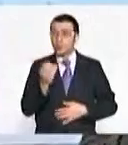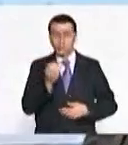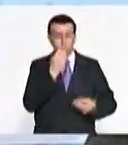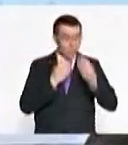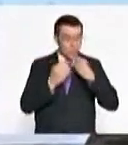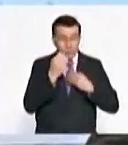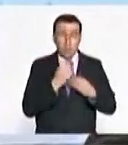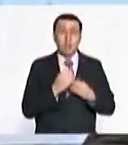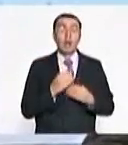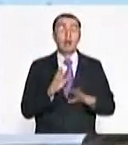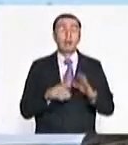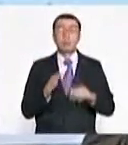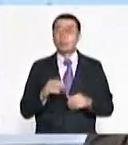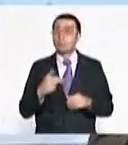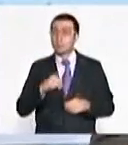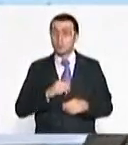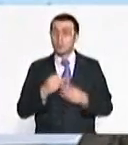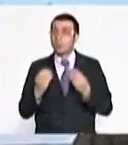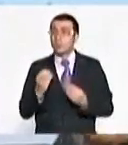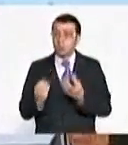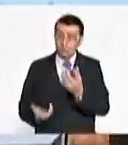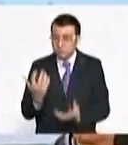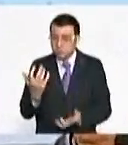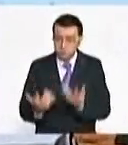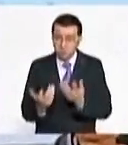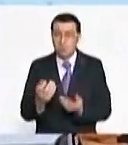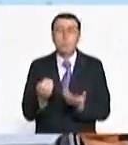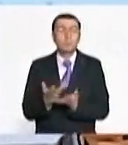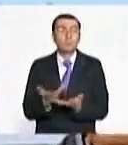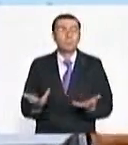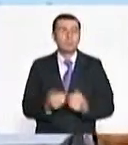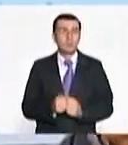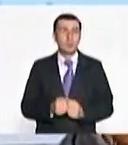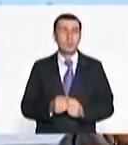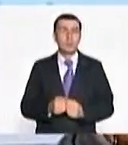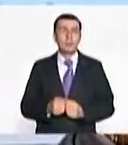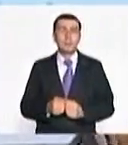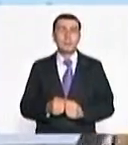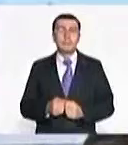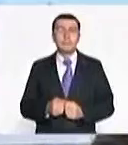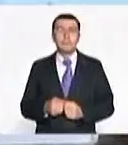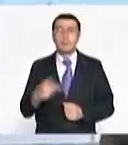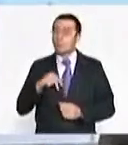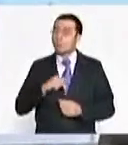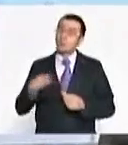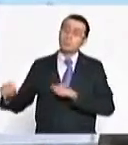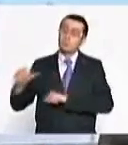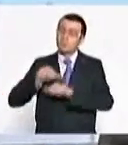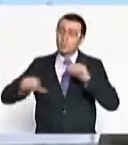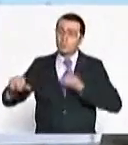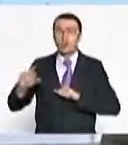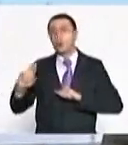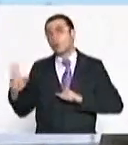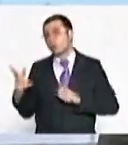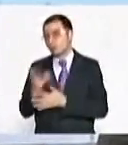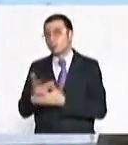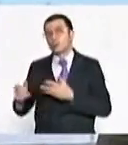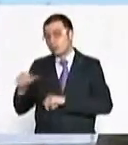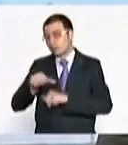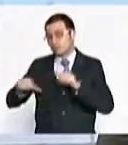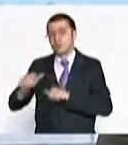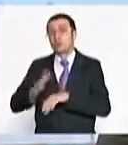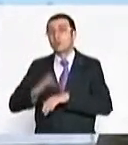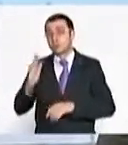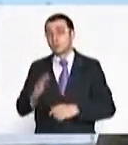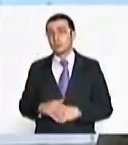porque nos excedemos en el fogón, por muchas causas, hay que restituirlos de una u otra forma.